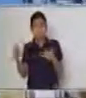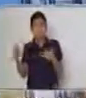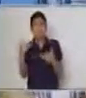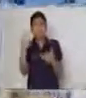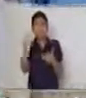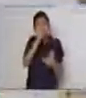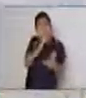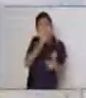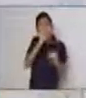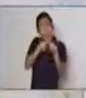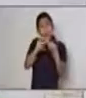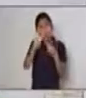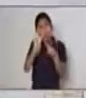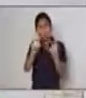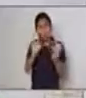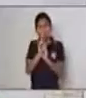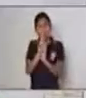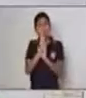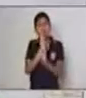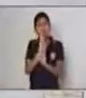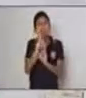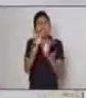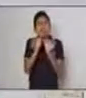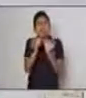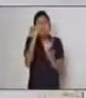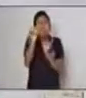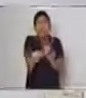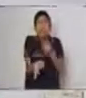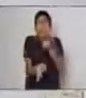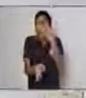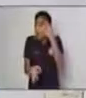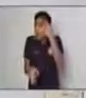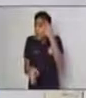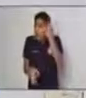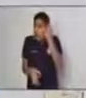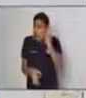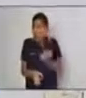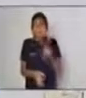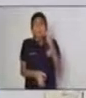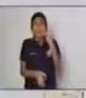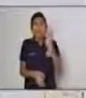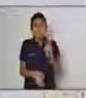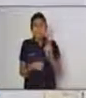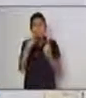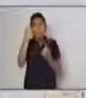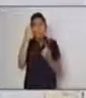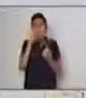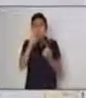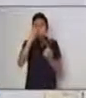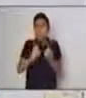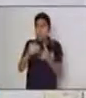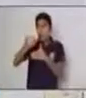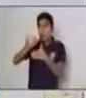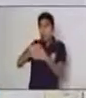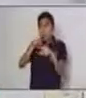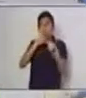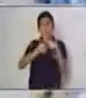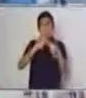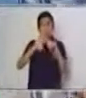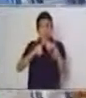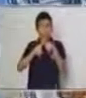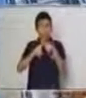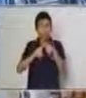3 es 75. Esa es la lógica de la divisibilidad de un número. Pasemos